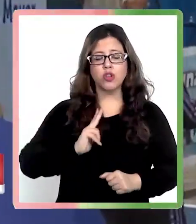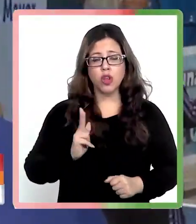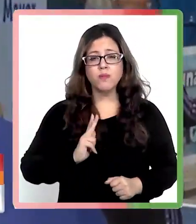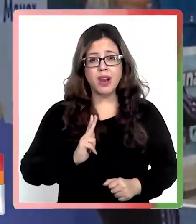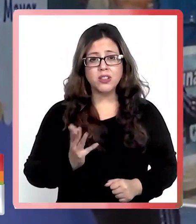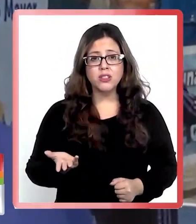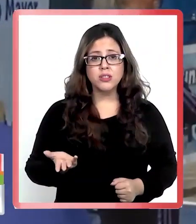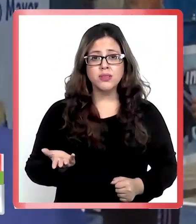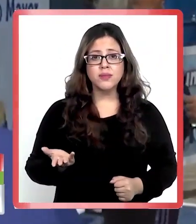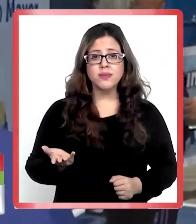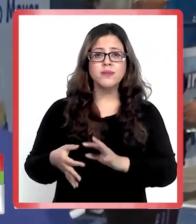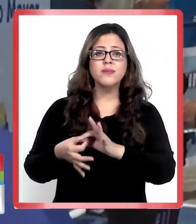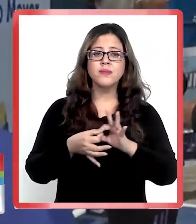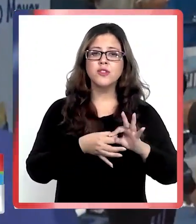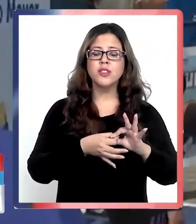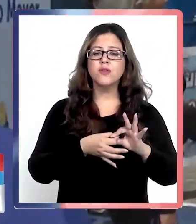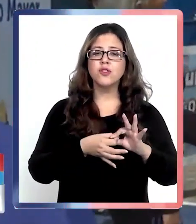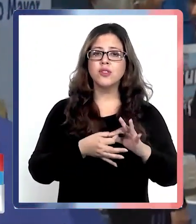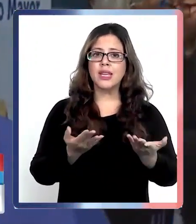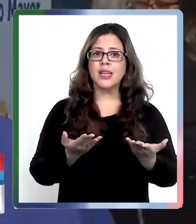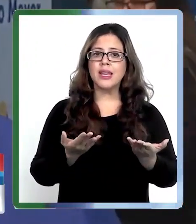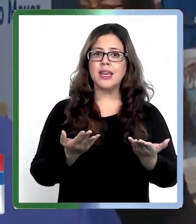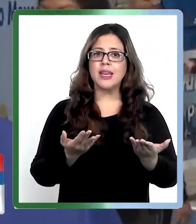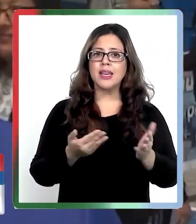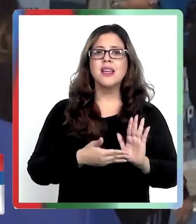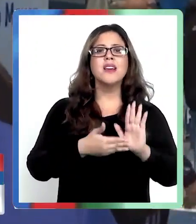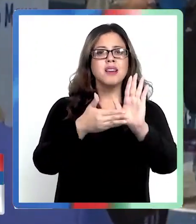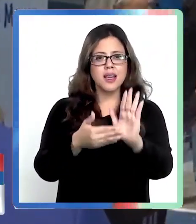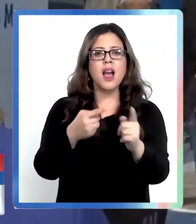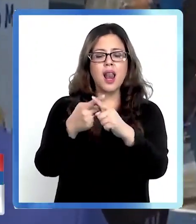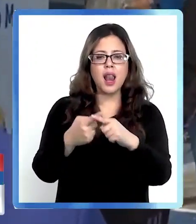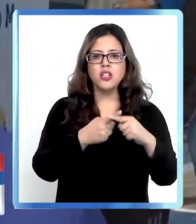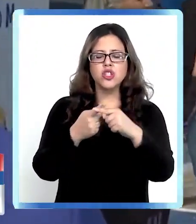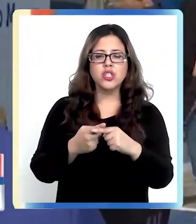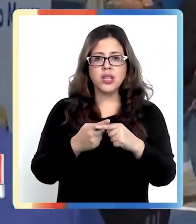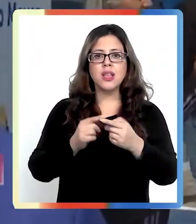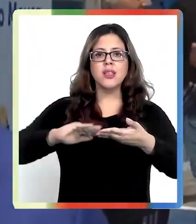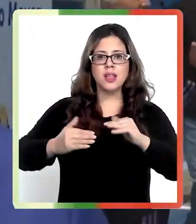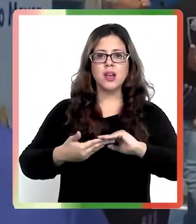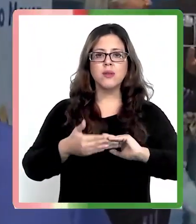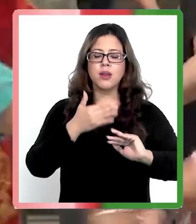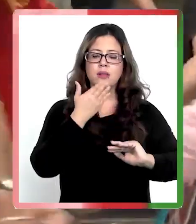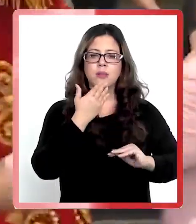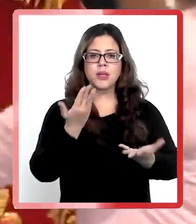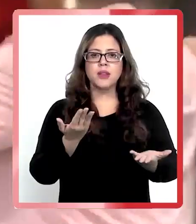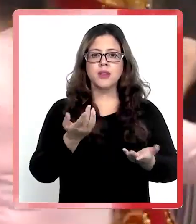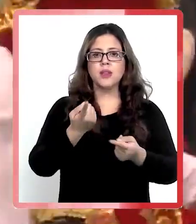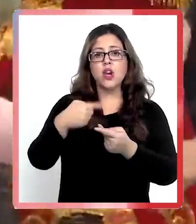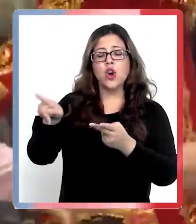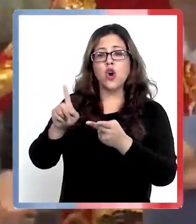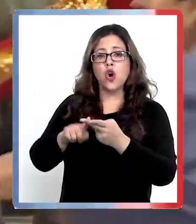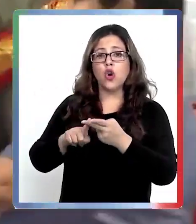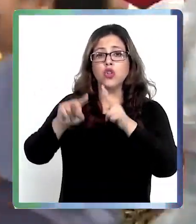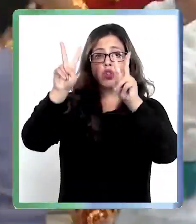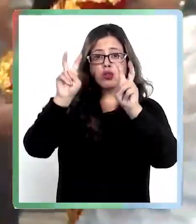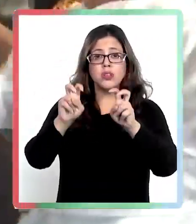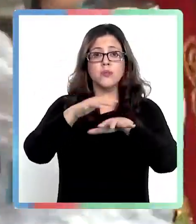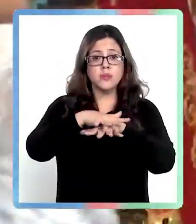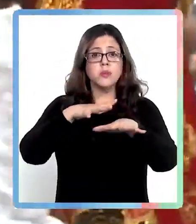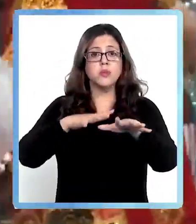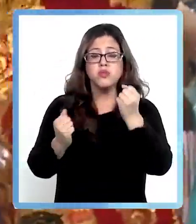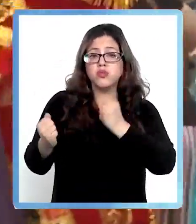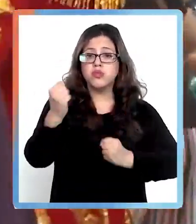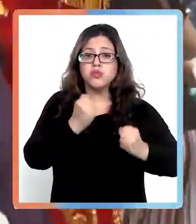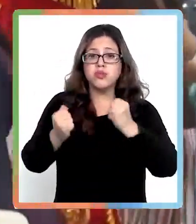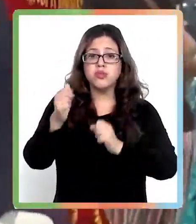mayores, porque cada vez estamos siendo más visibles a la sociedad, a la comunidad. Otro grupo en la ceremonia que